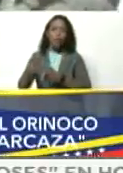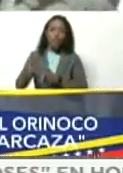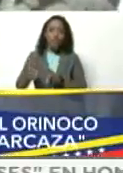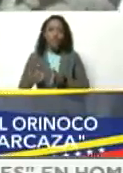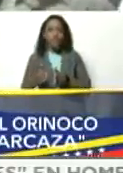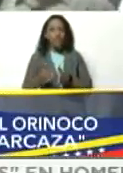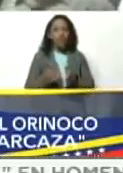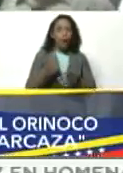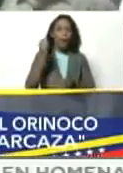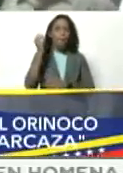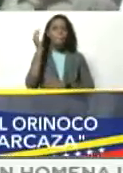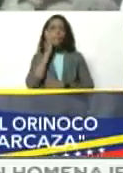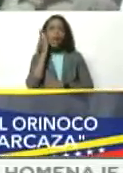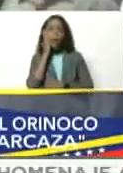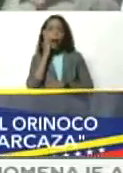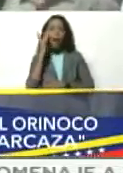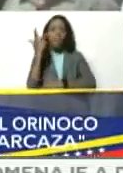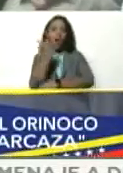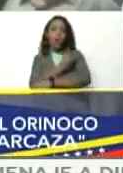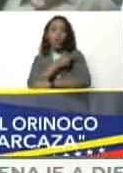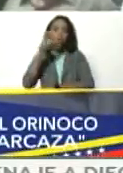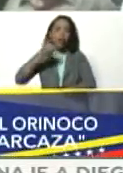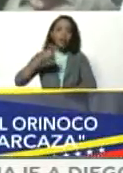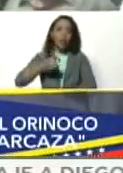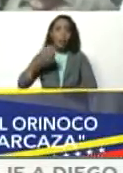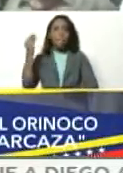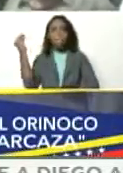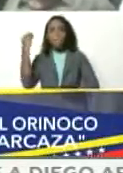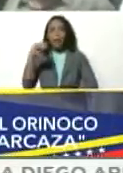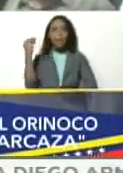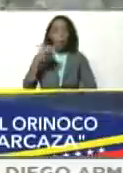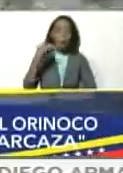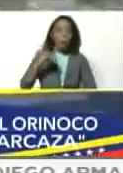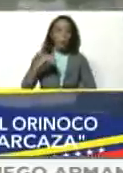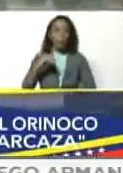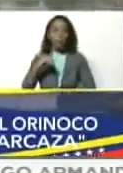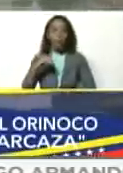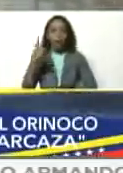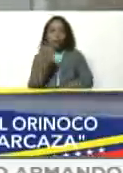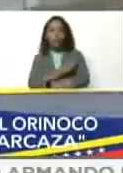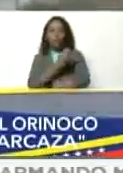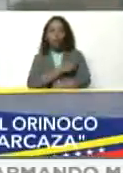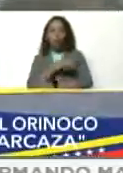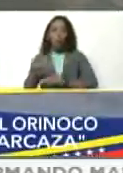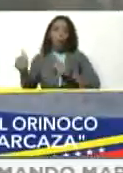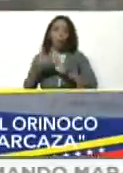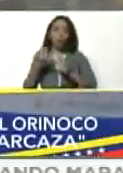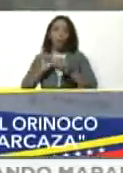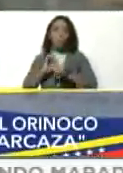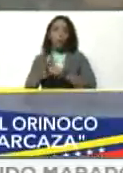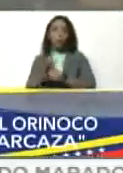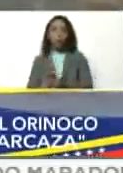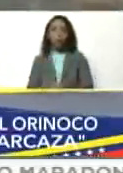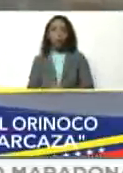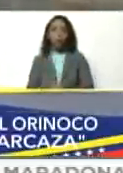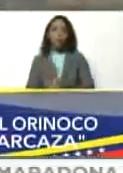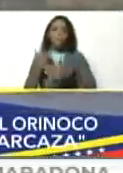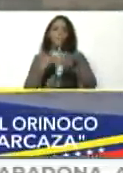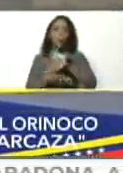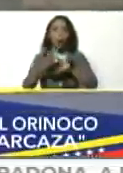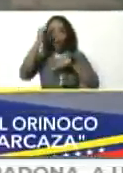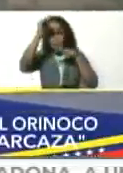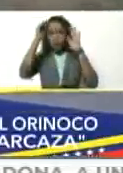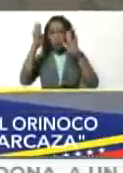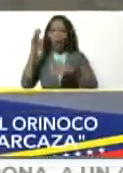materna, con la vacunación necesaria, aún más la vacunación contra el COVID. Vamos a atender a